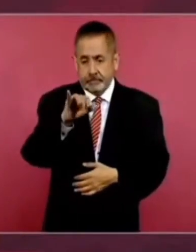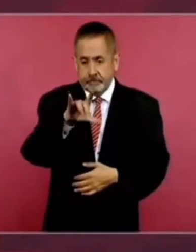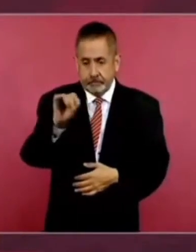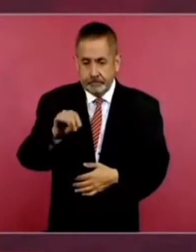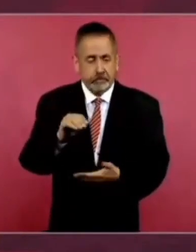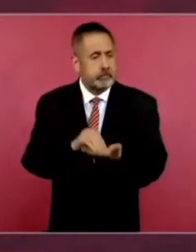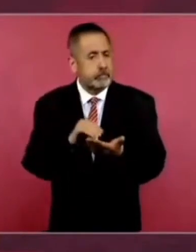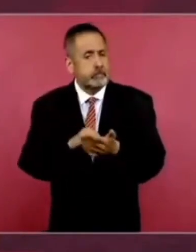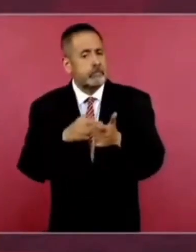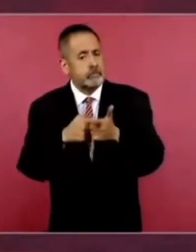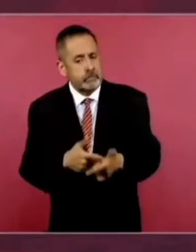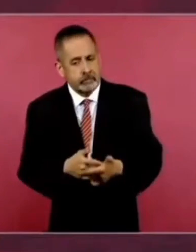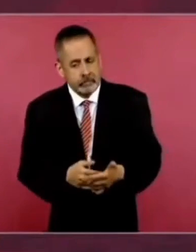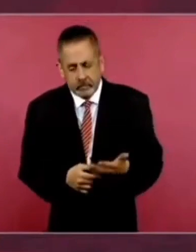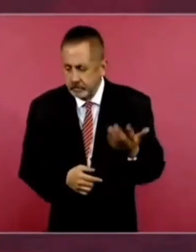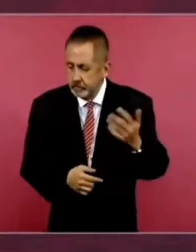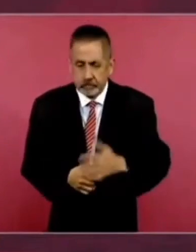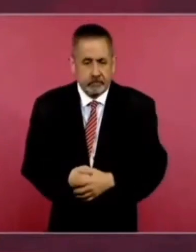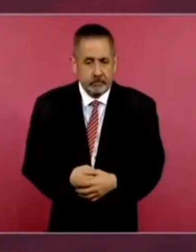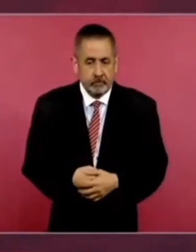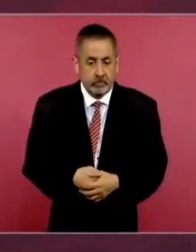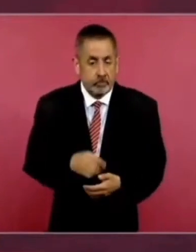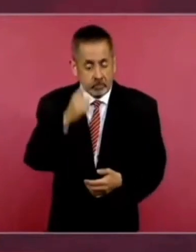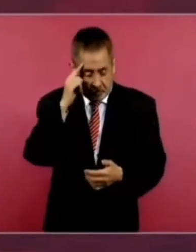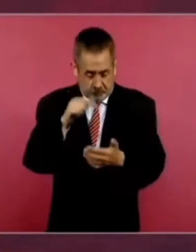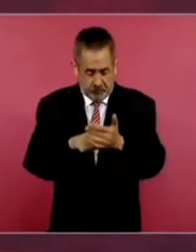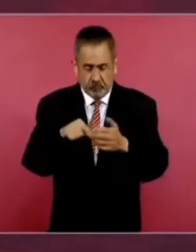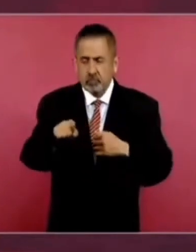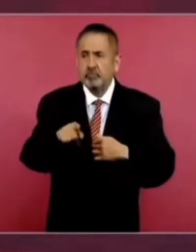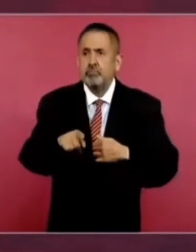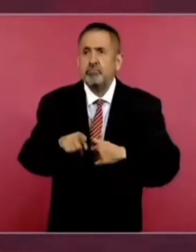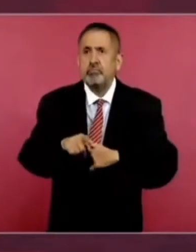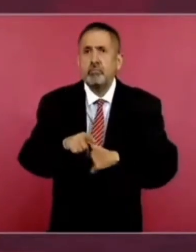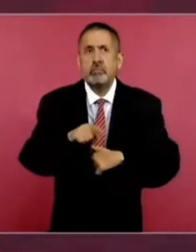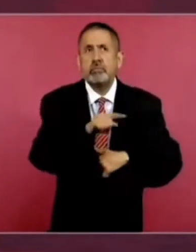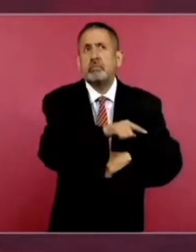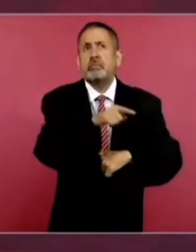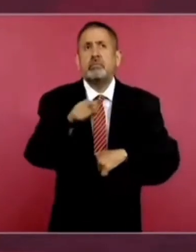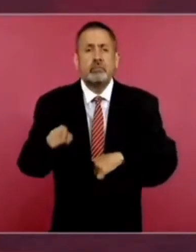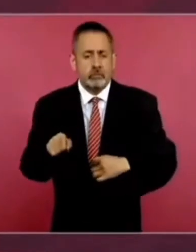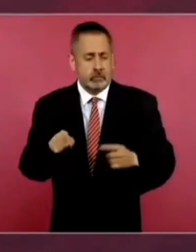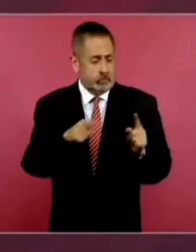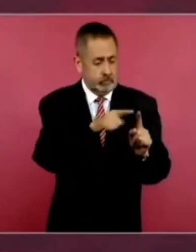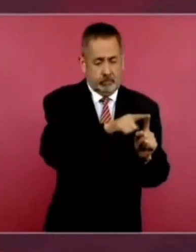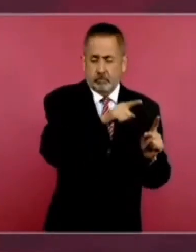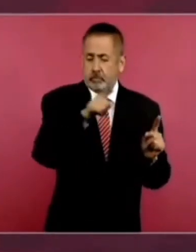¿Ustedes creen que en ese entonces y hasta el 18